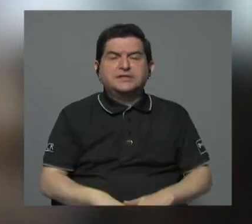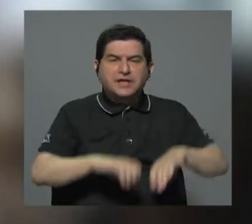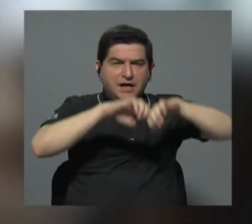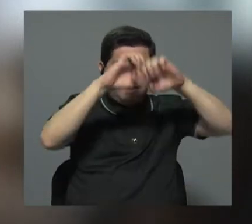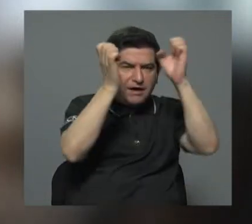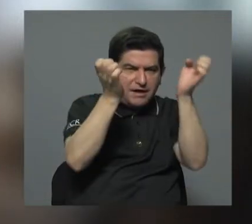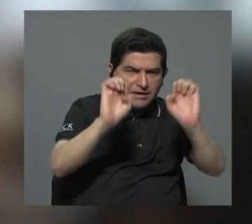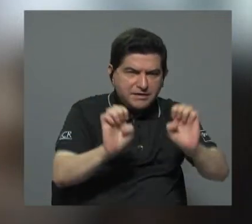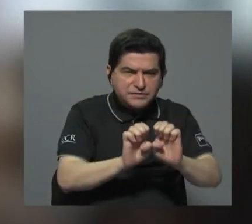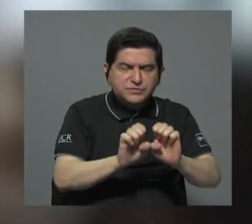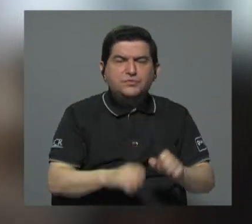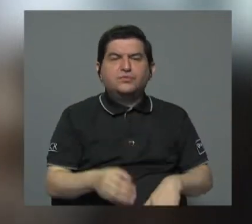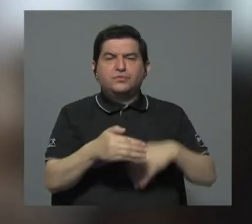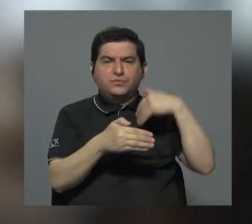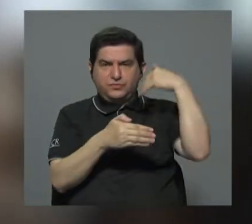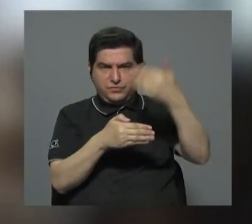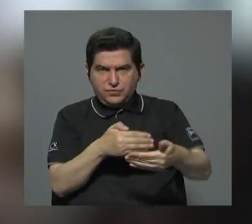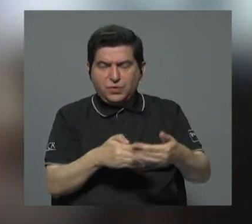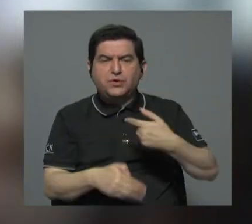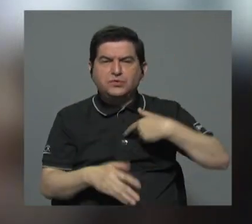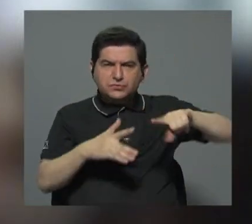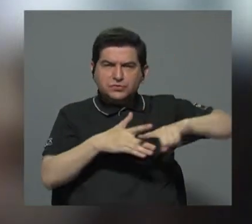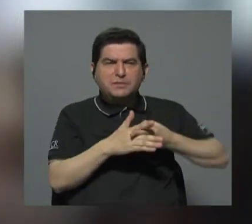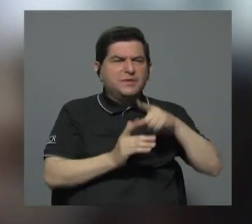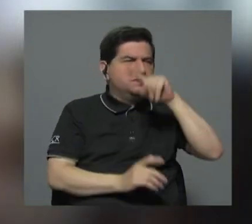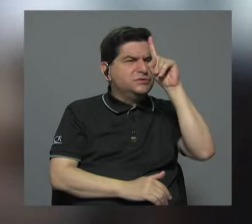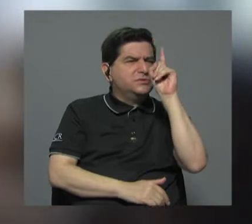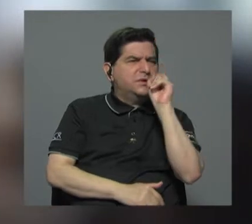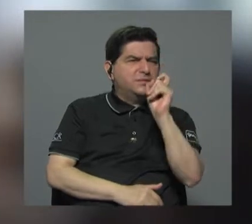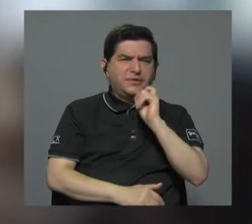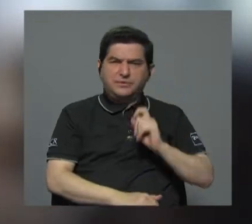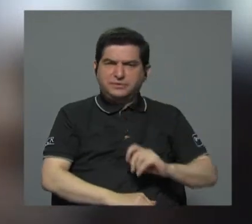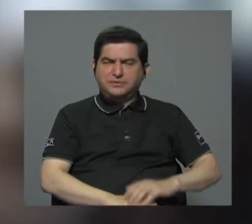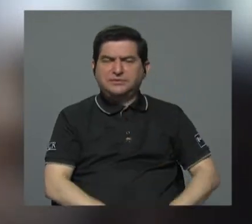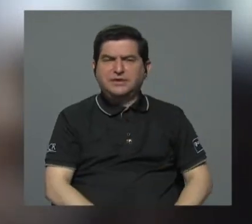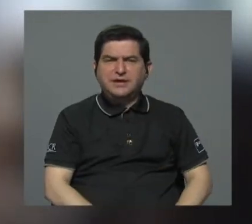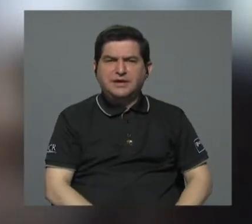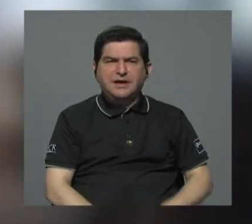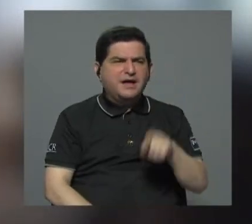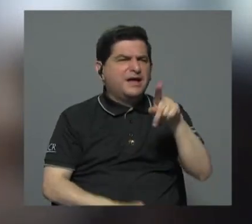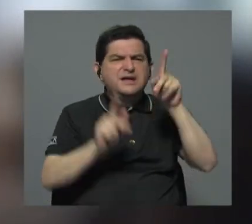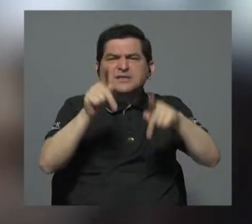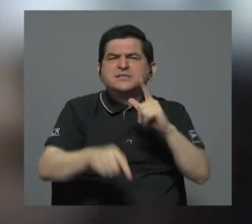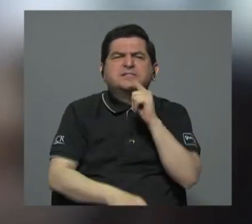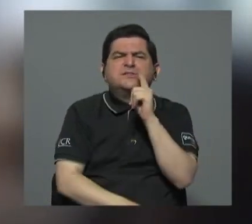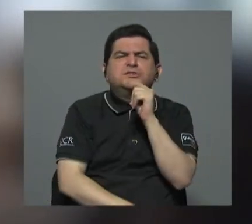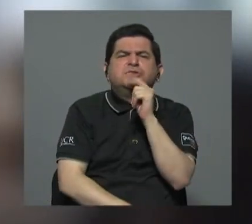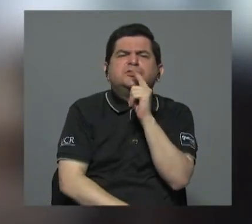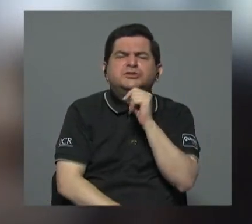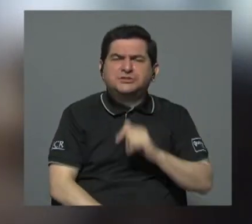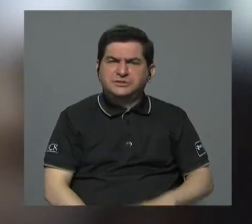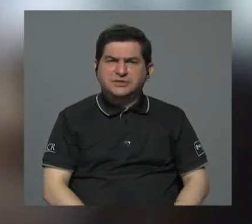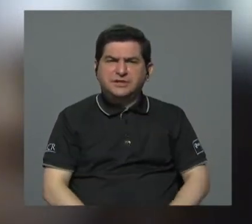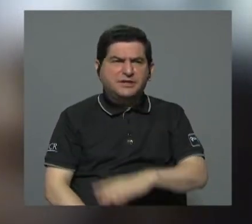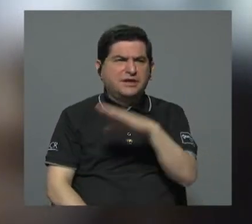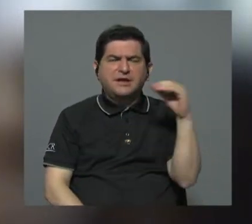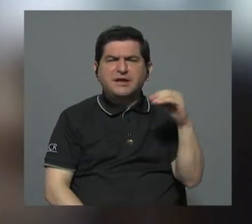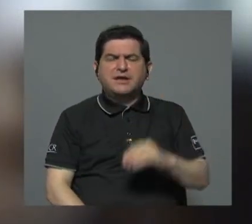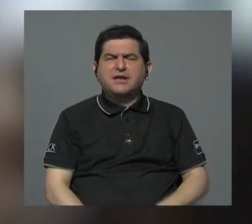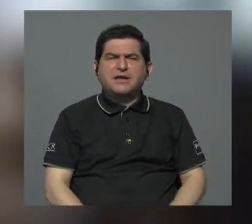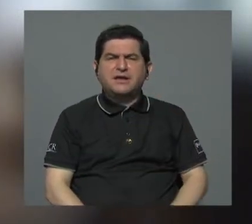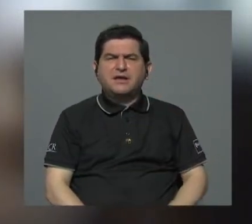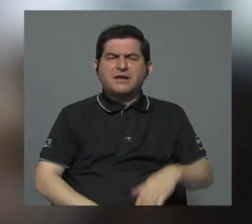claro, a partir de ahí yo comienzo a preguntarme, bueno, ¿quiénes son estas personas y por qué los